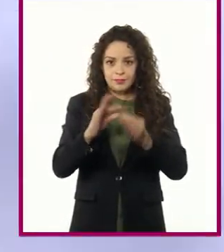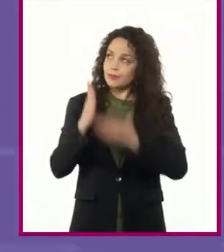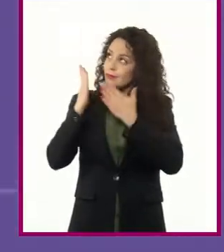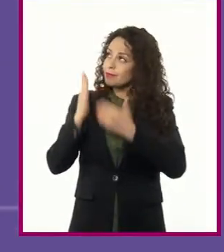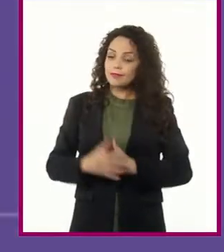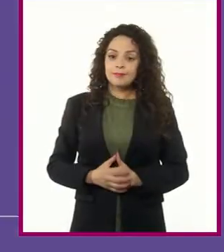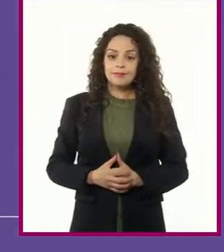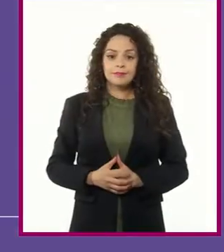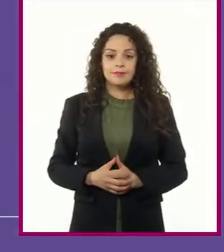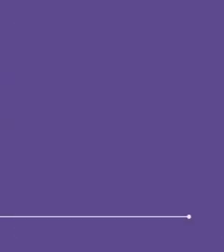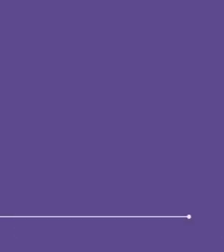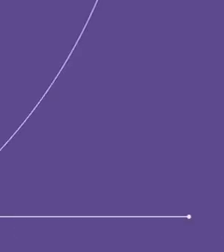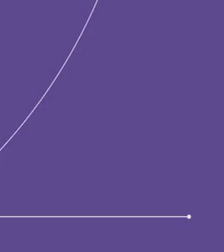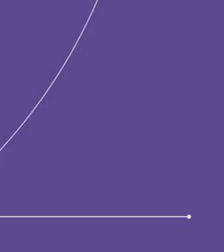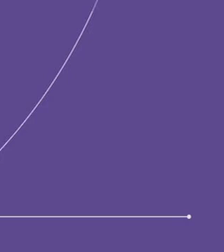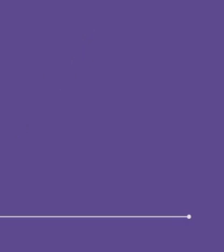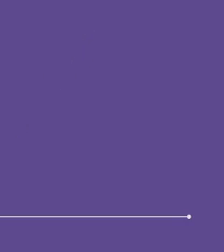esquema.